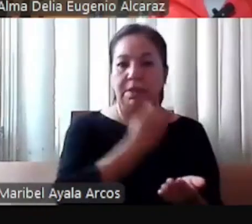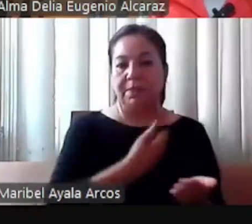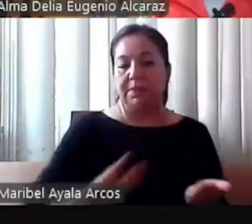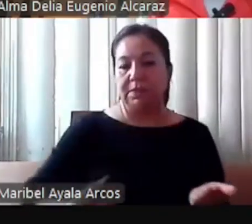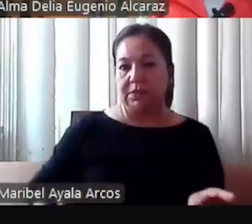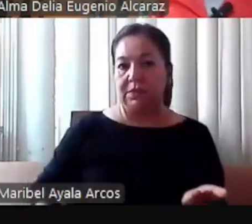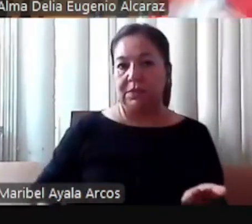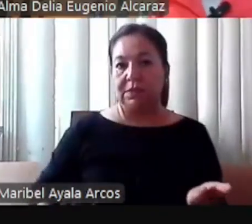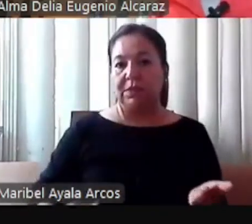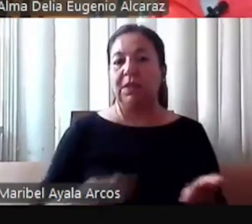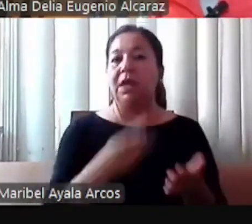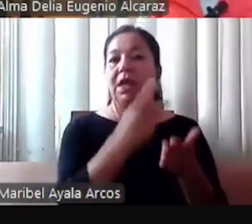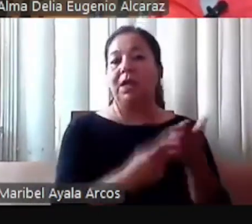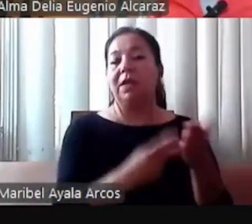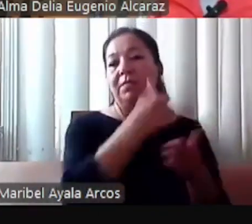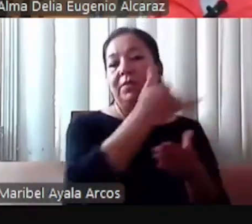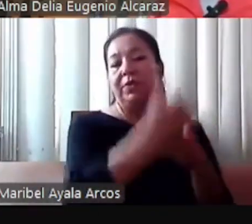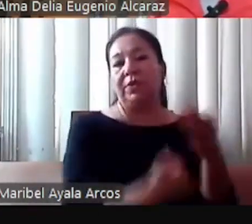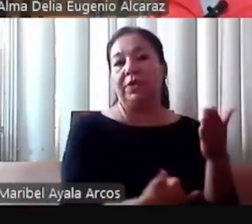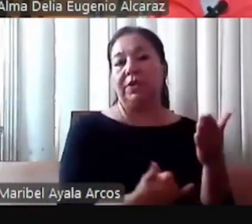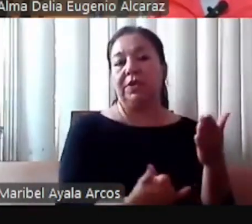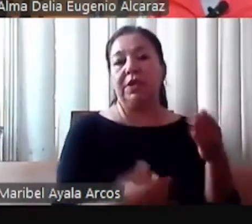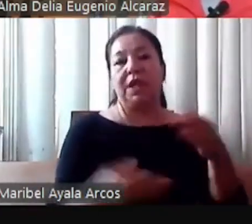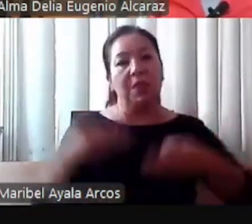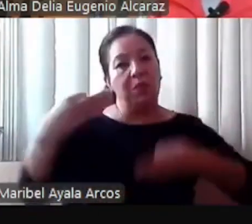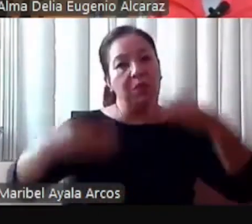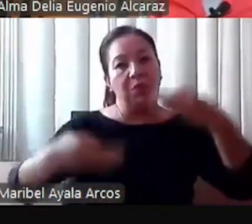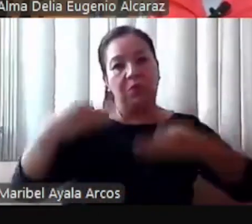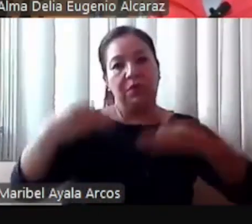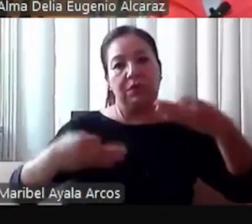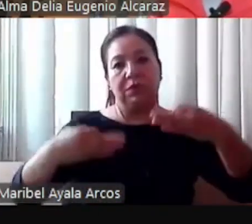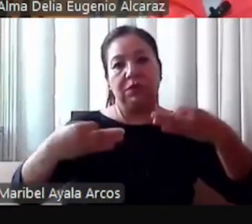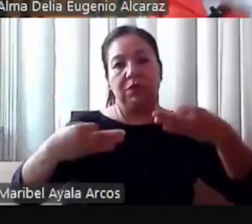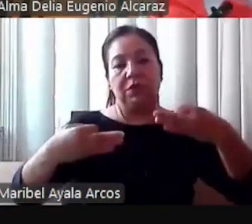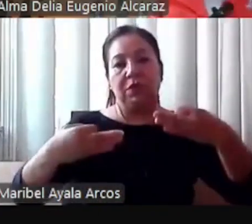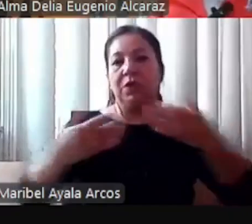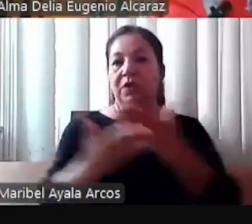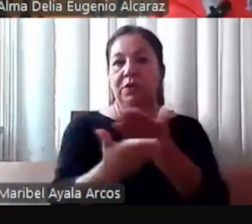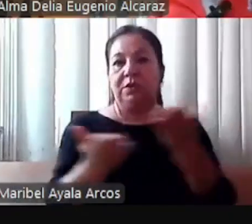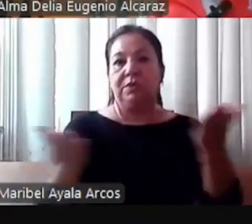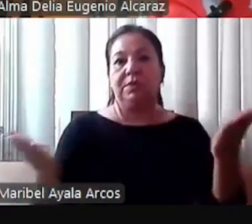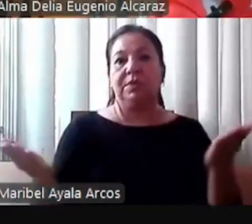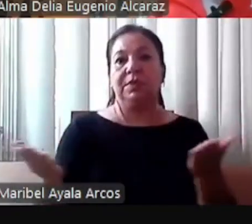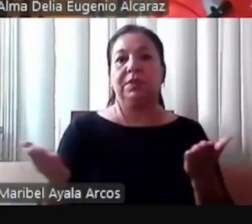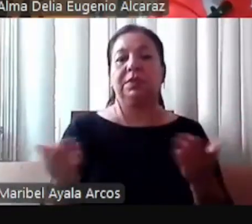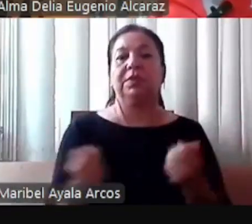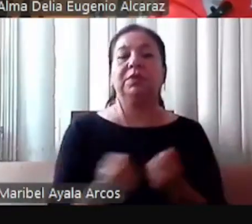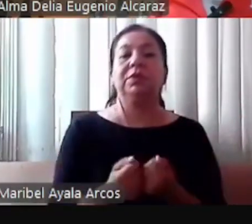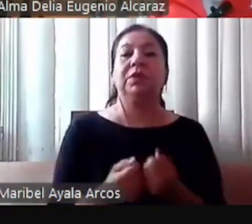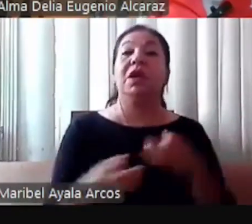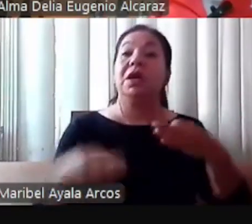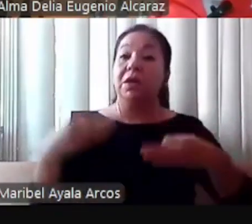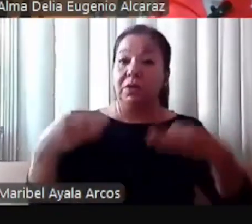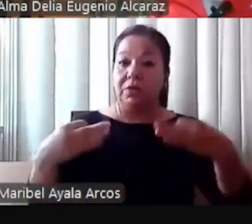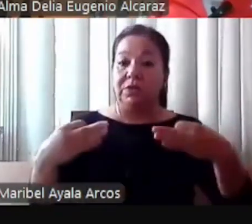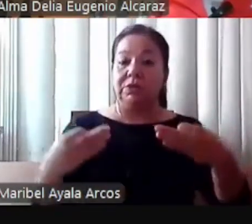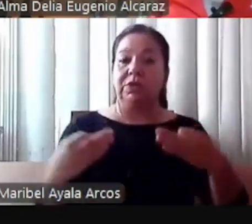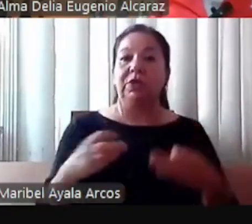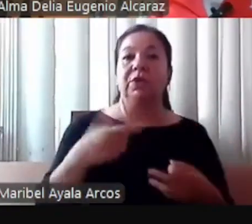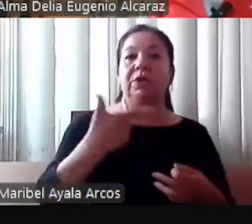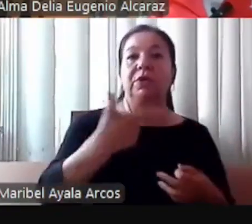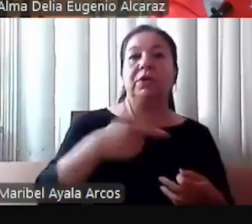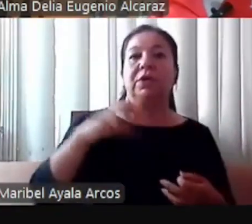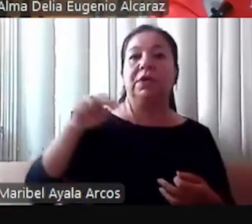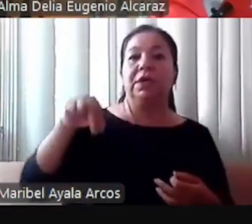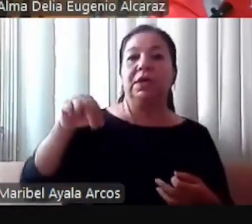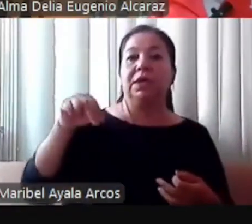relativo al juicio de la ciudadanía 198, el cual se somete a consideración de este pleno. El juicio fue promovido por Jerónimo Matea Peña,